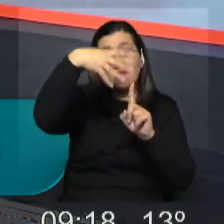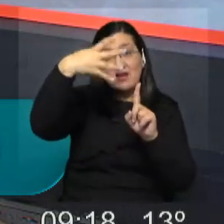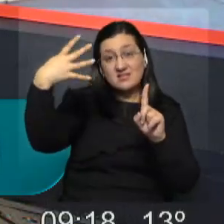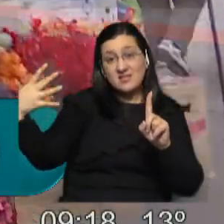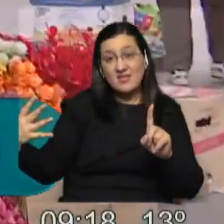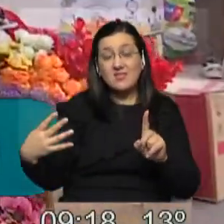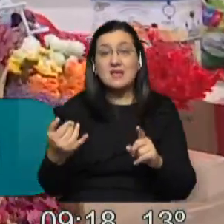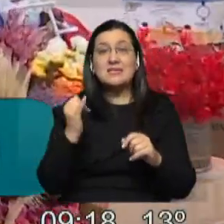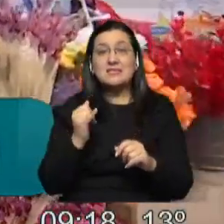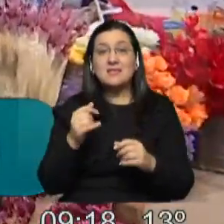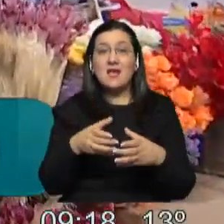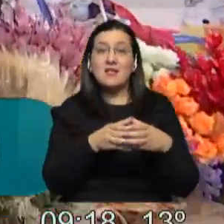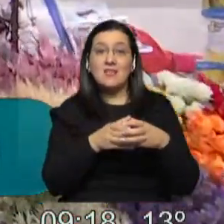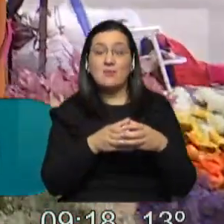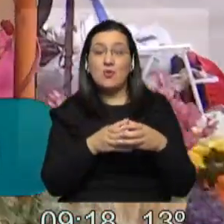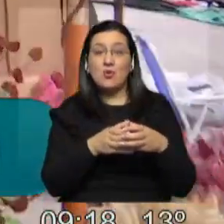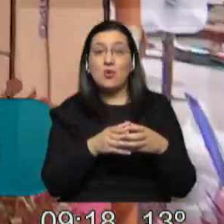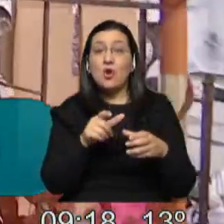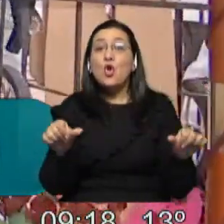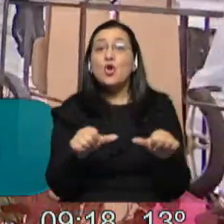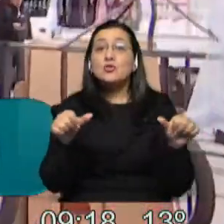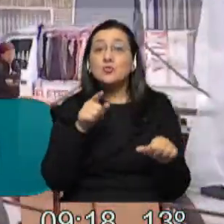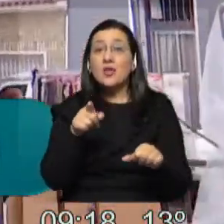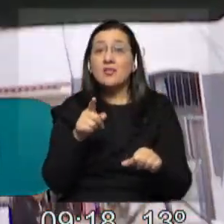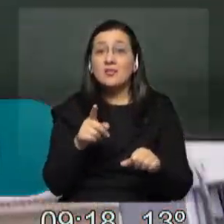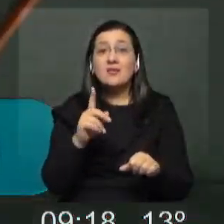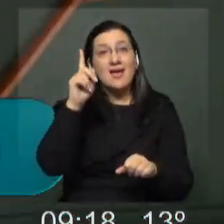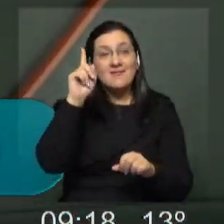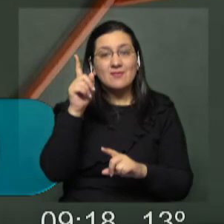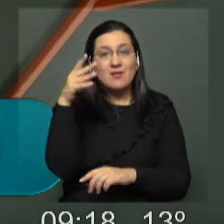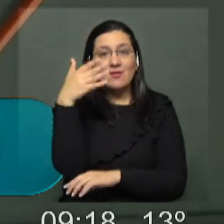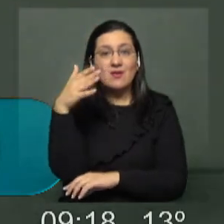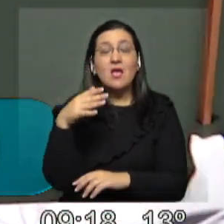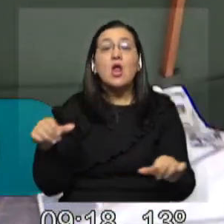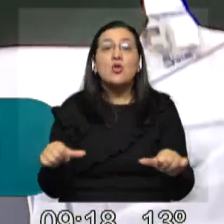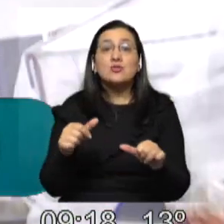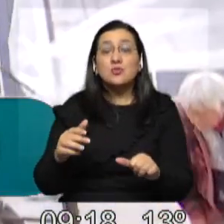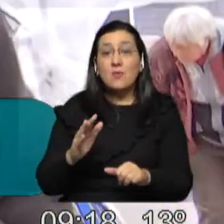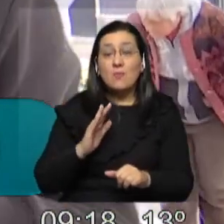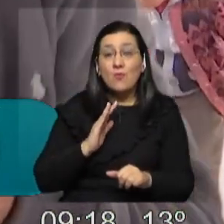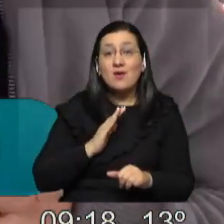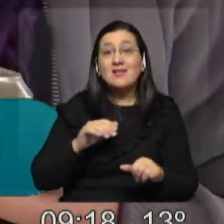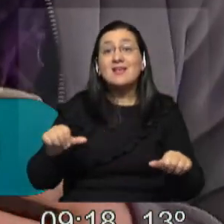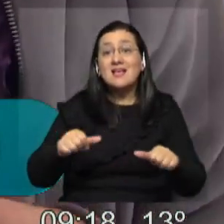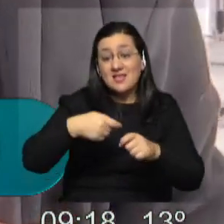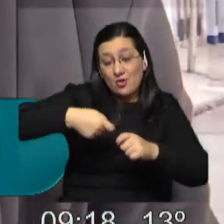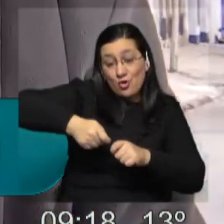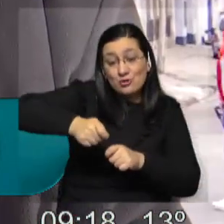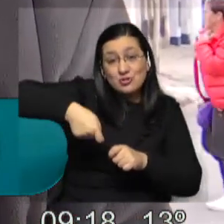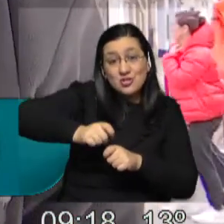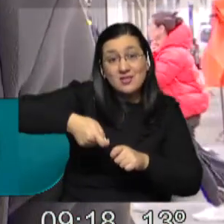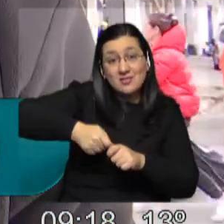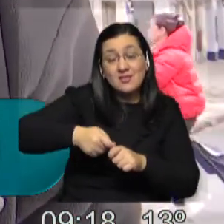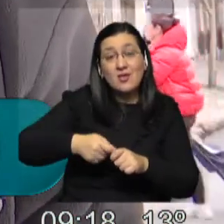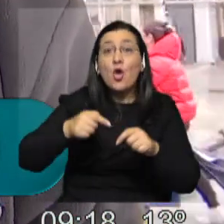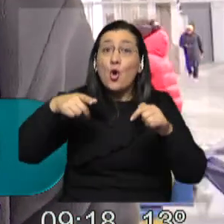Es verdad, tenemos el termo ploteado con Luis, usted, vecino, y arriba Fito, también la bandera. Diciendo, Fito, una amiga que hace crochet, una feriante que ahora no está en este